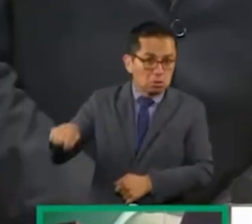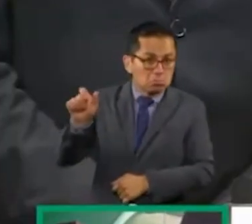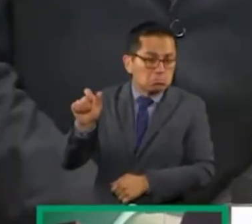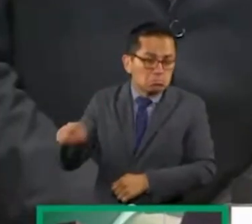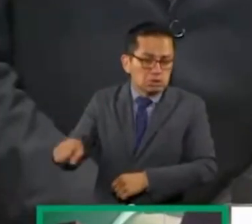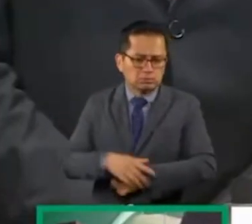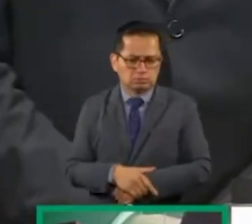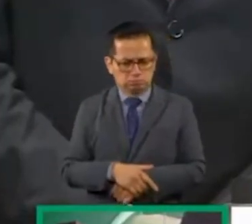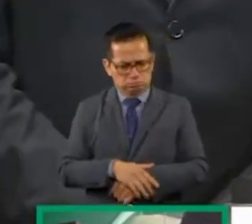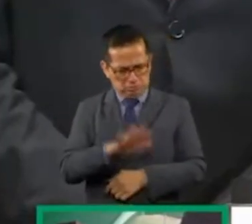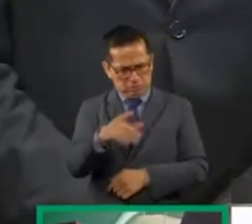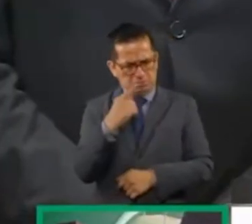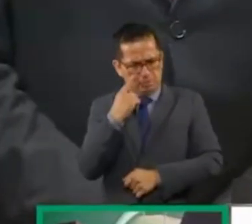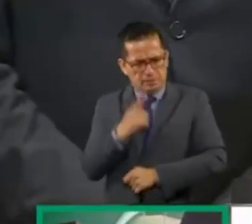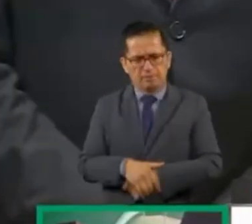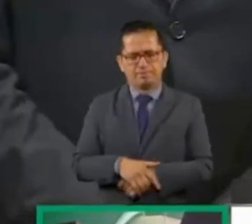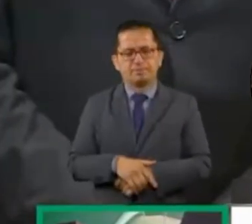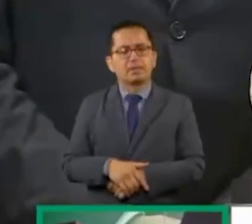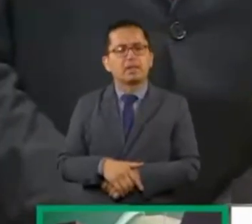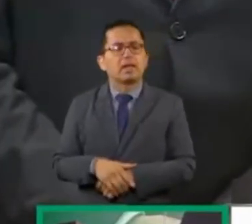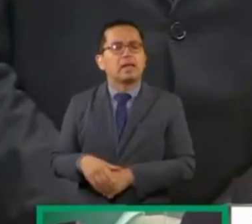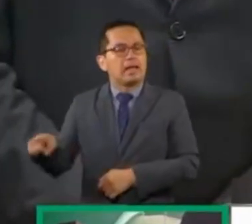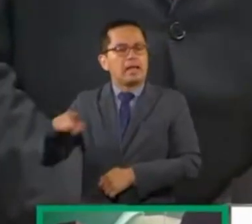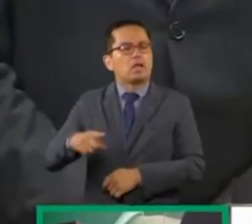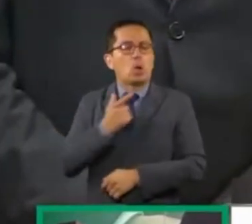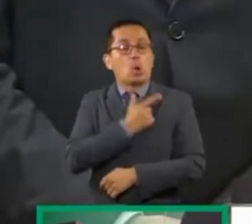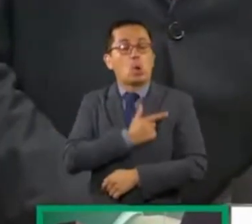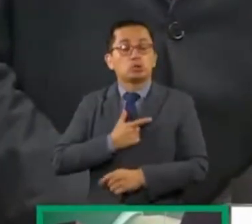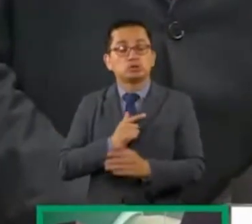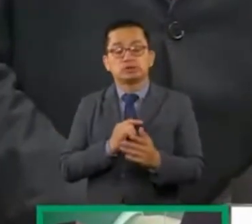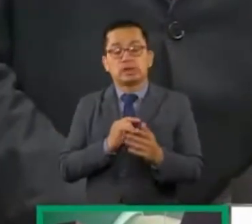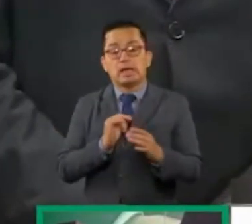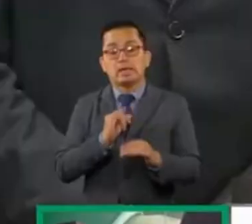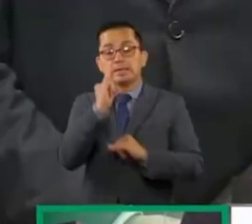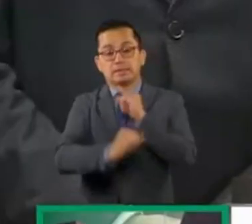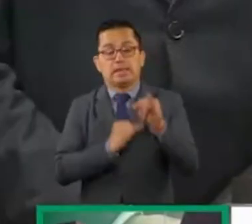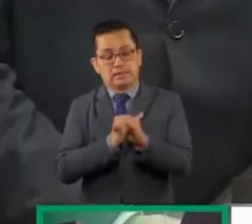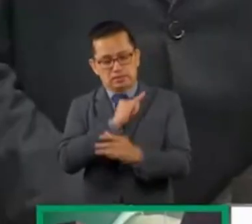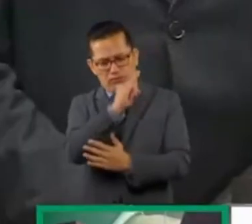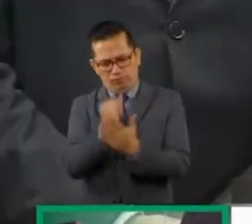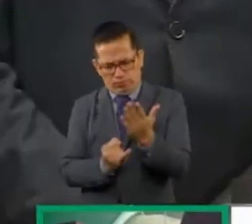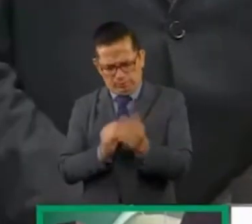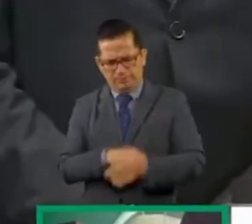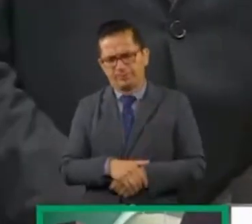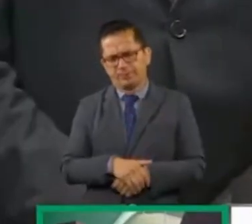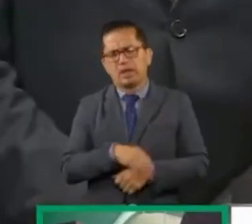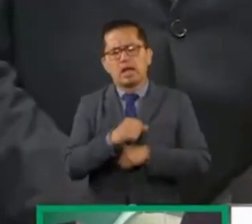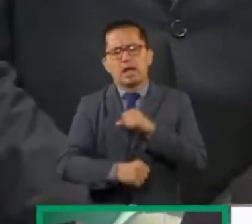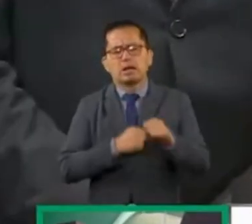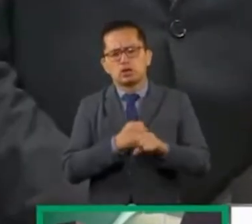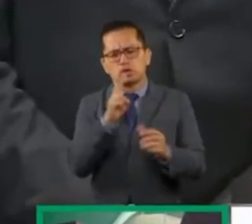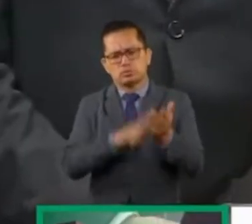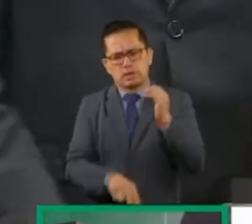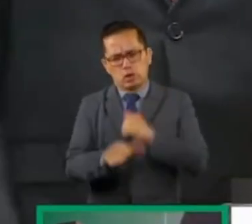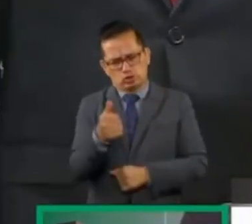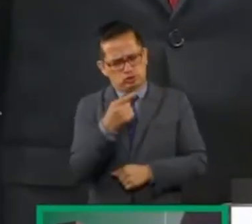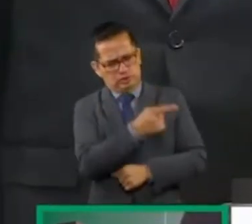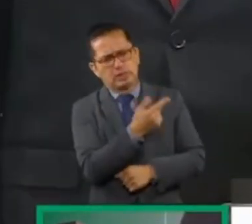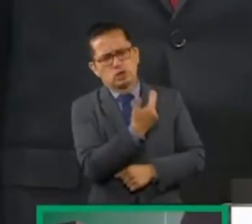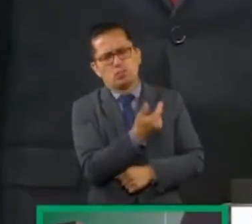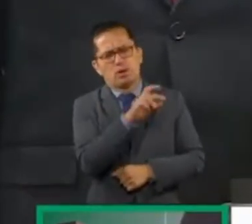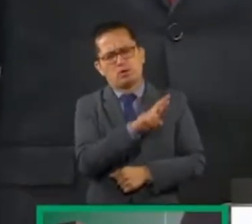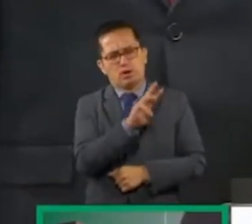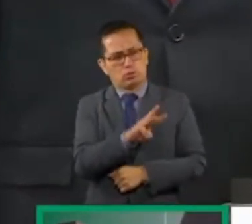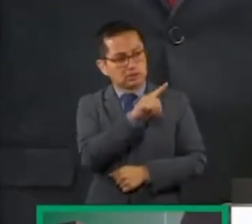informes internacionales, en el 2011 el informe de Human Rights Watch declaró que en vez de reducir la violencia, la guerra